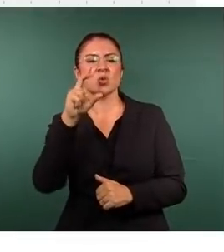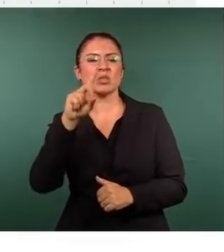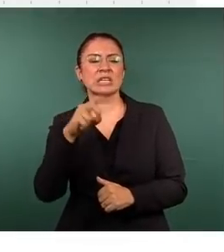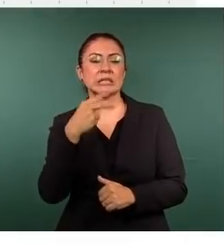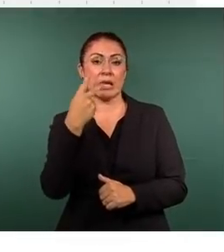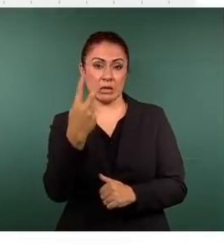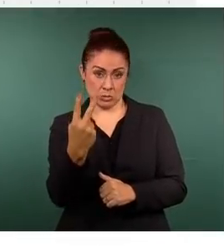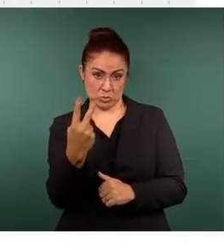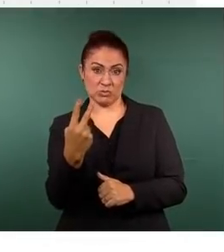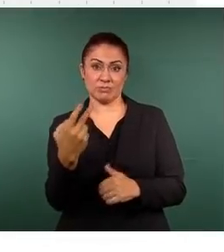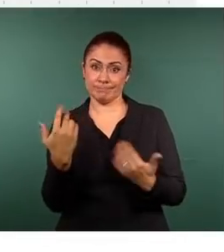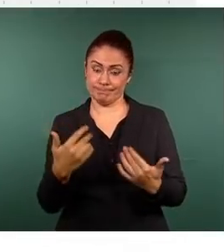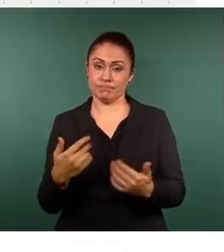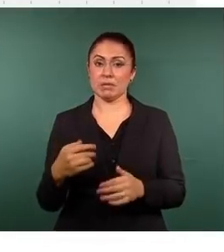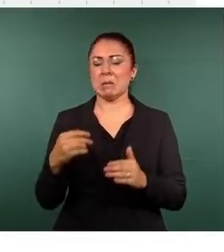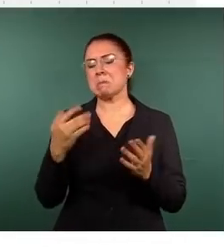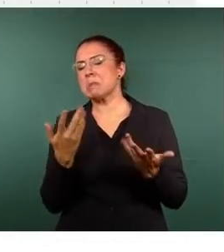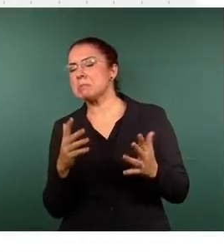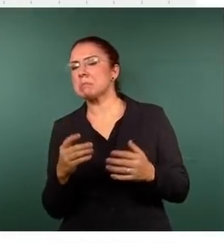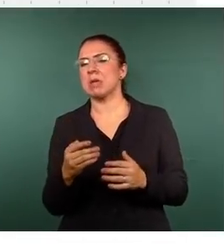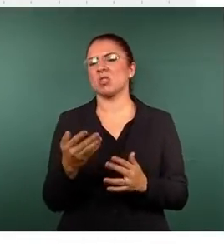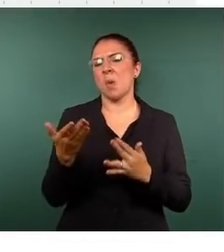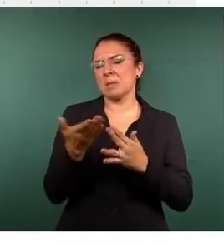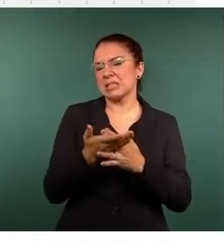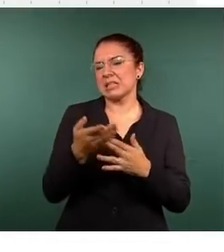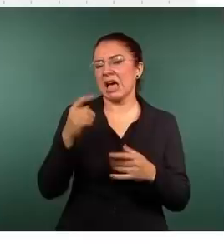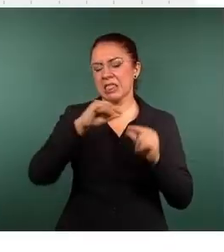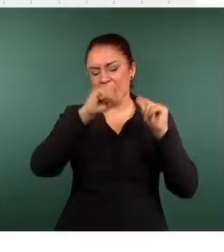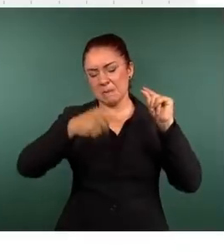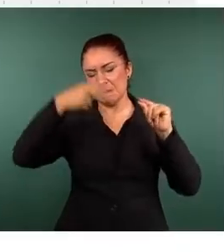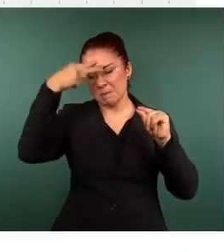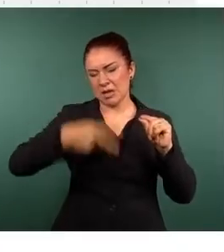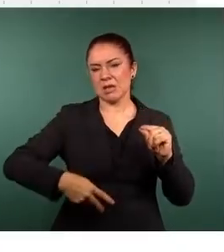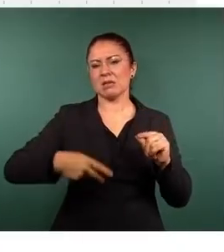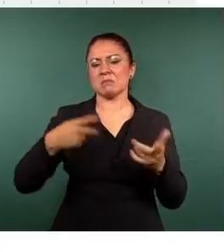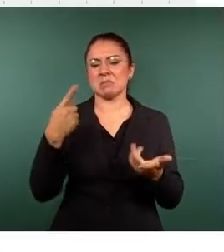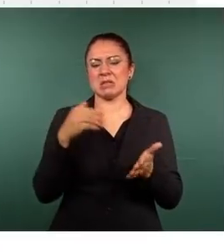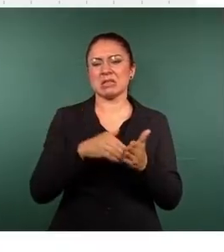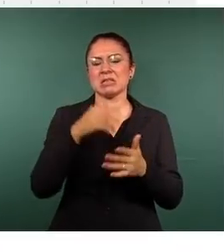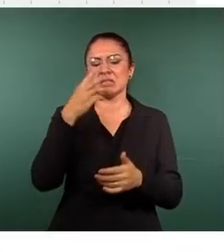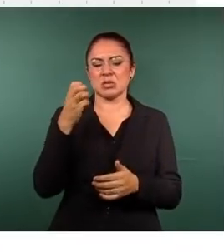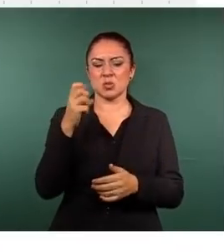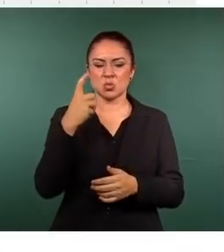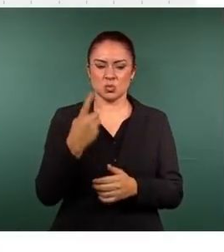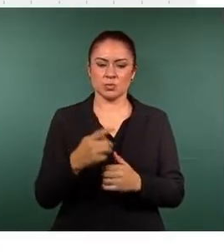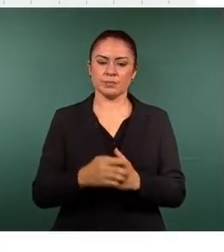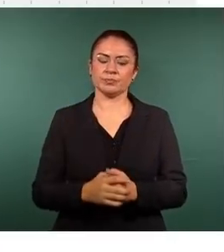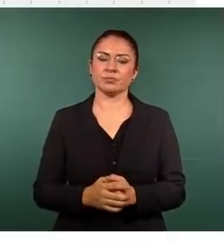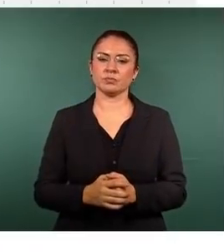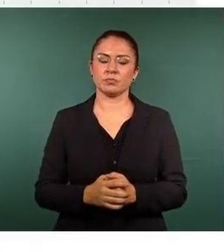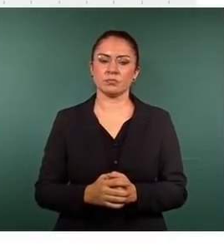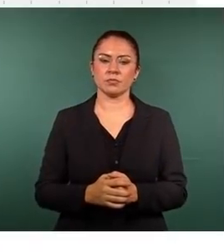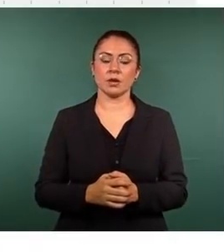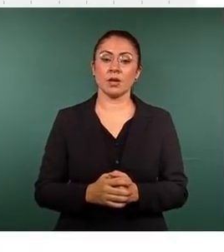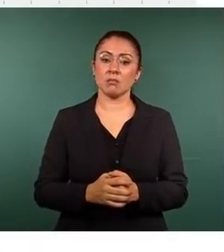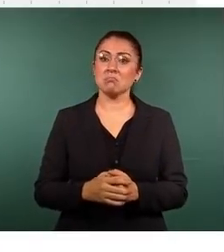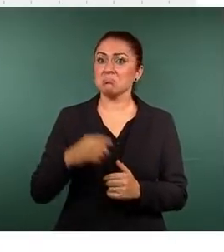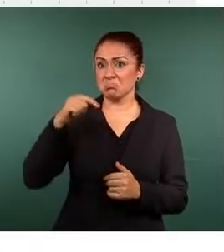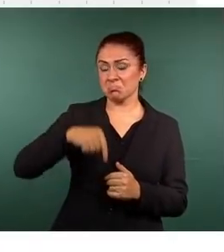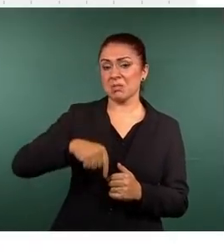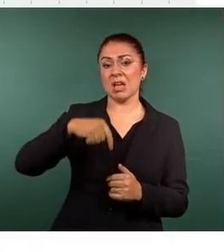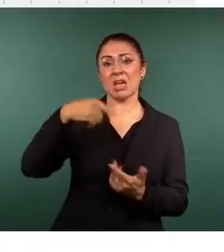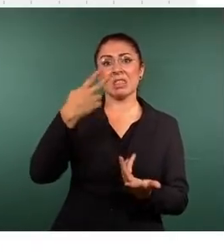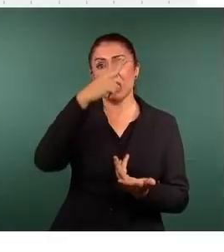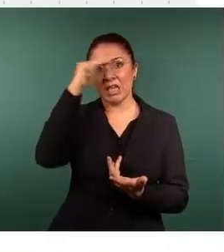media de 1.301 si consideramos estos homicidios dolosos por cada 100.000 habitantes en el estado ocupa el